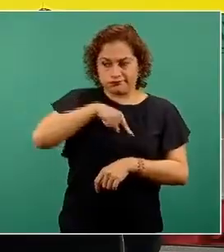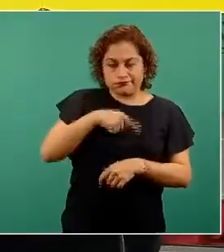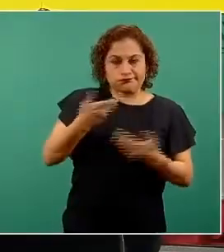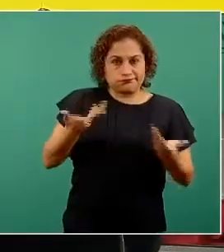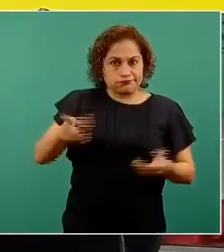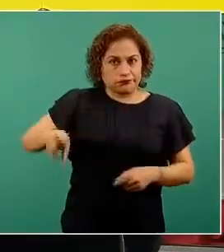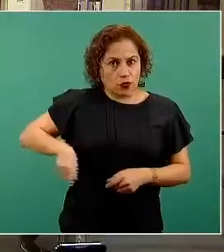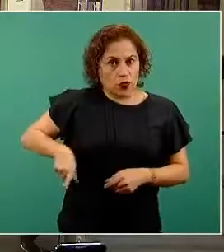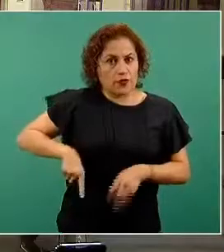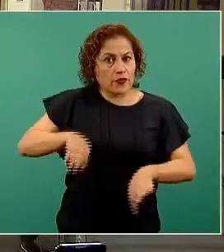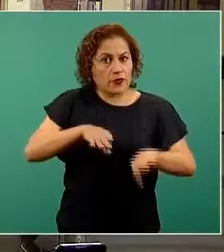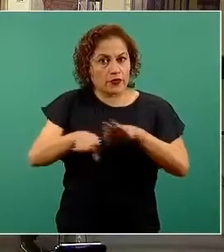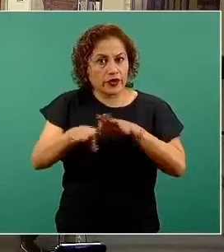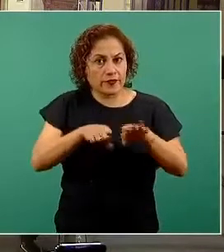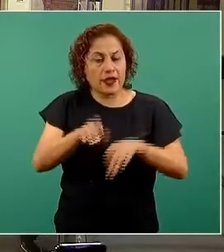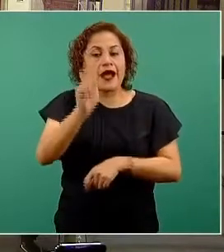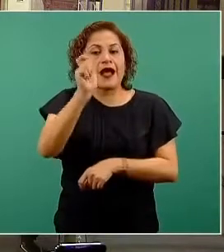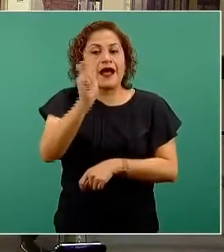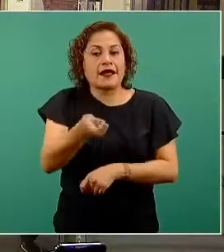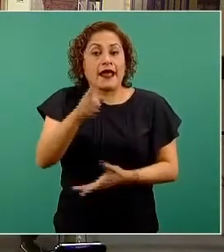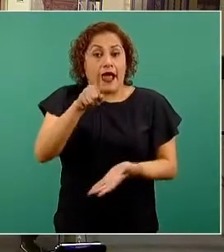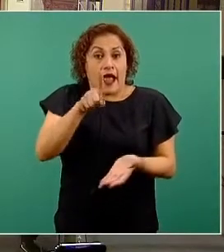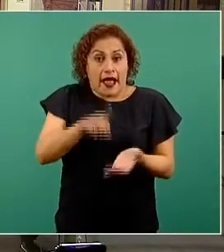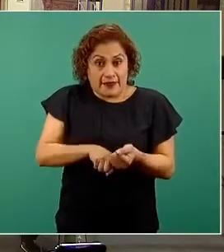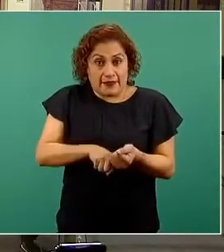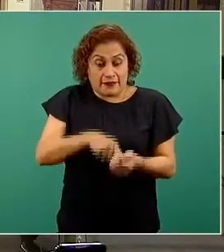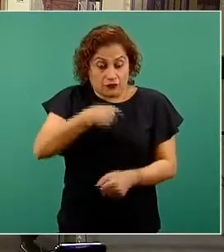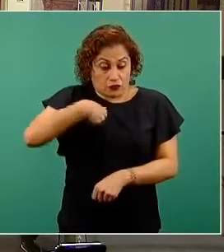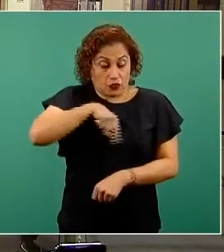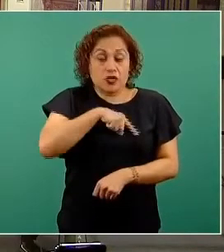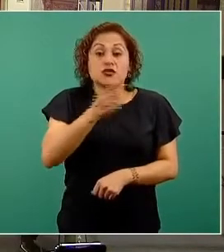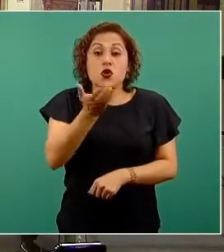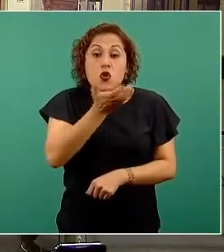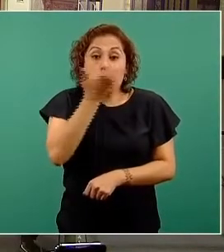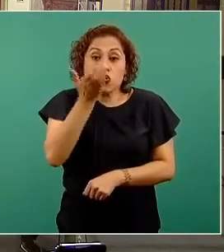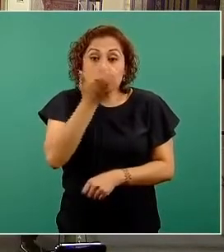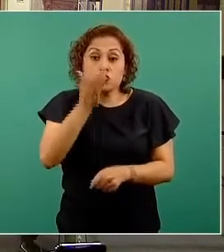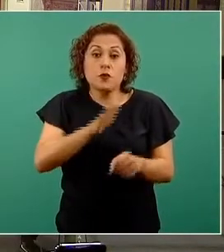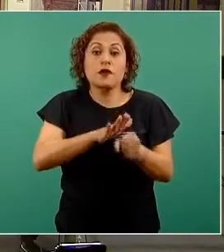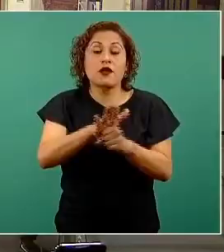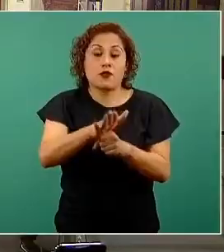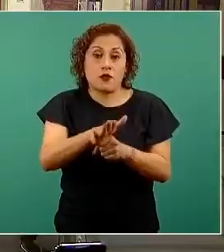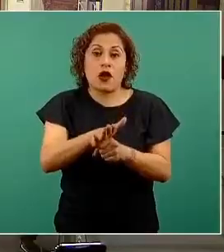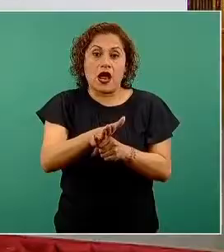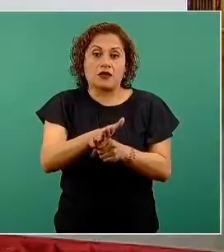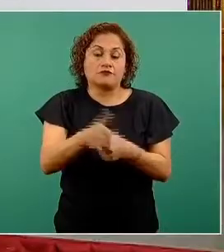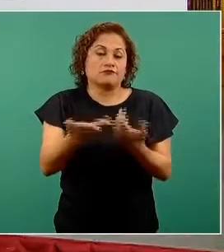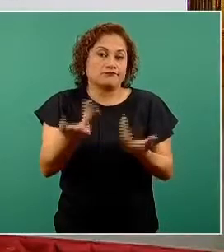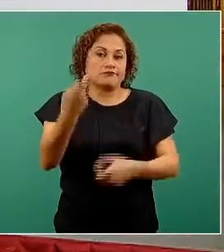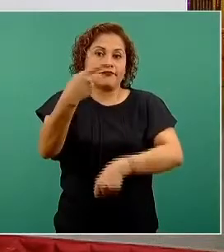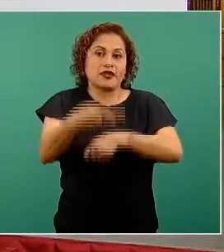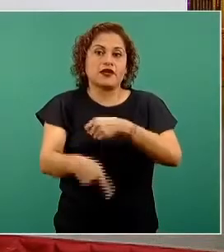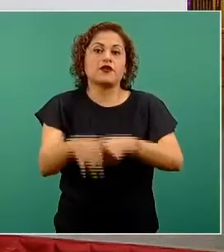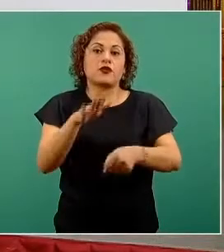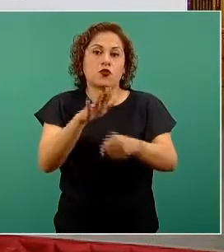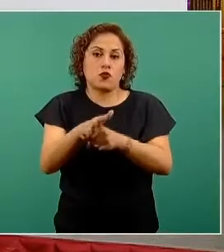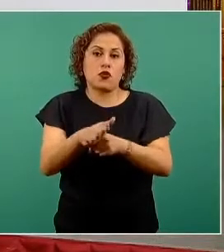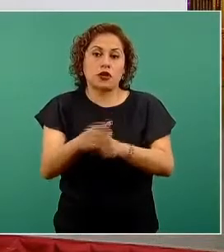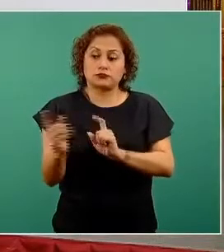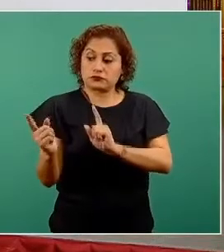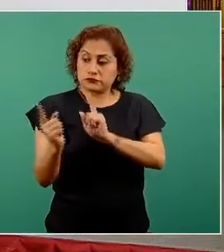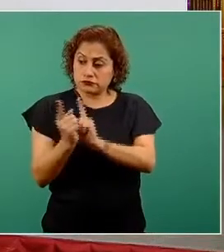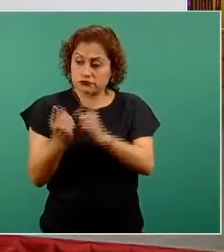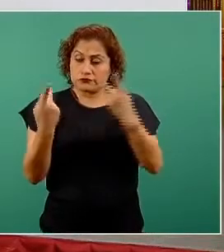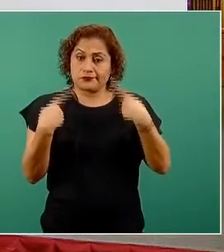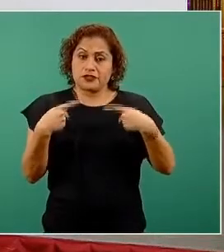el gobierno, pues parte de nuestro sistema de sincronía del riesgo son nuestras compañeras